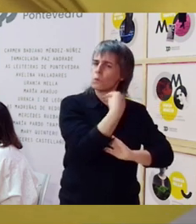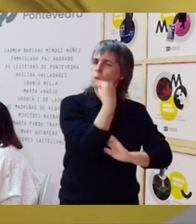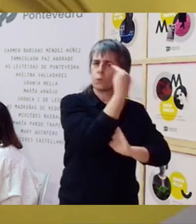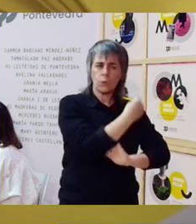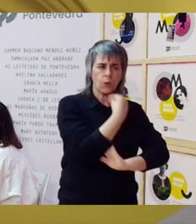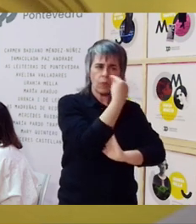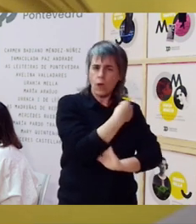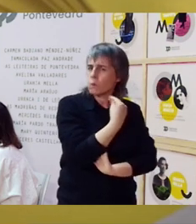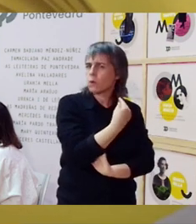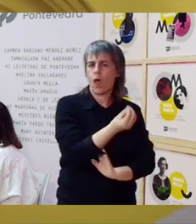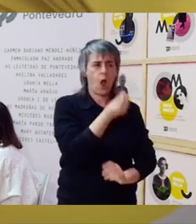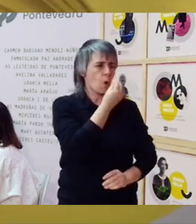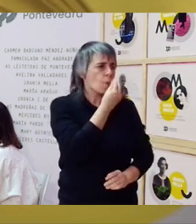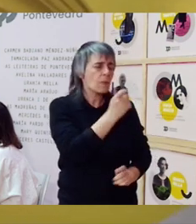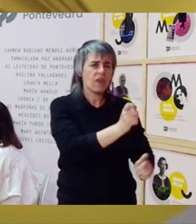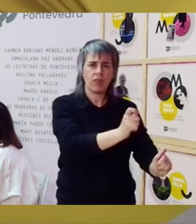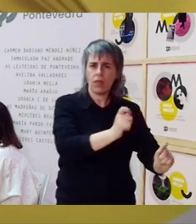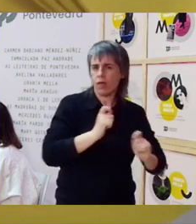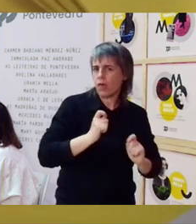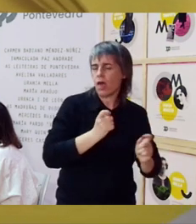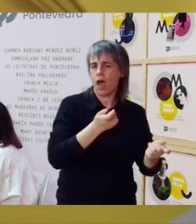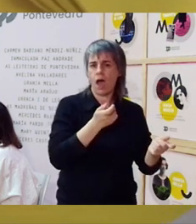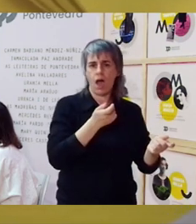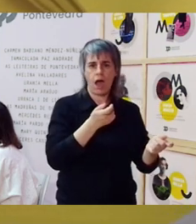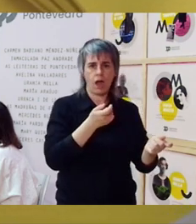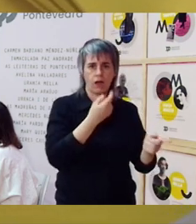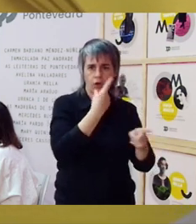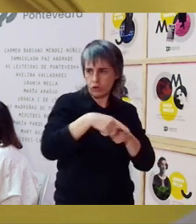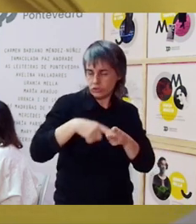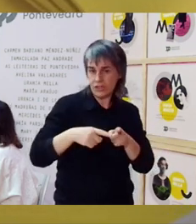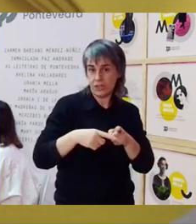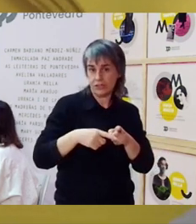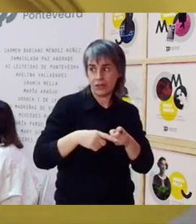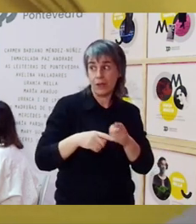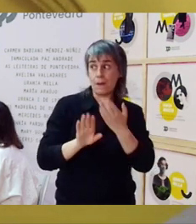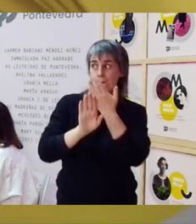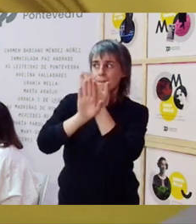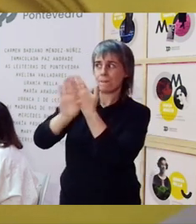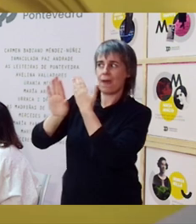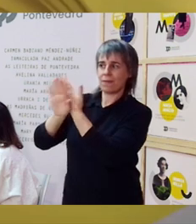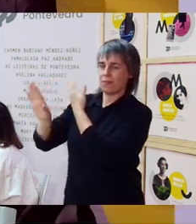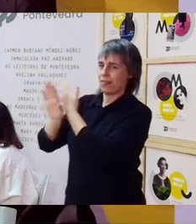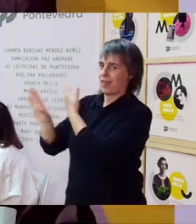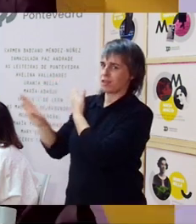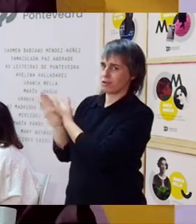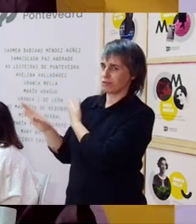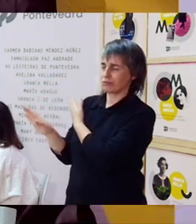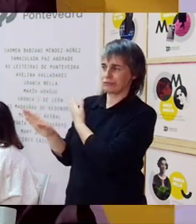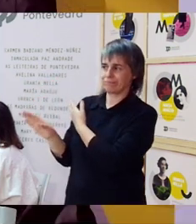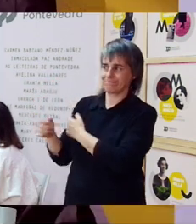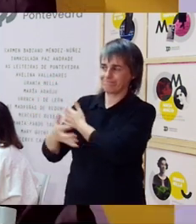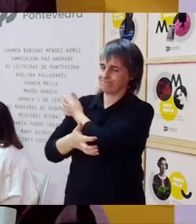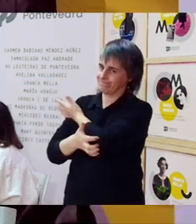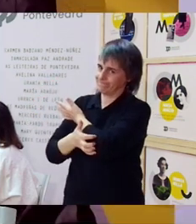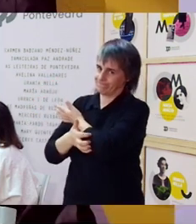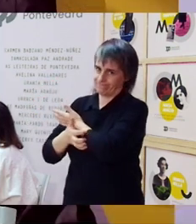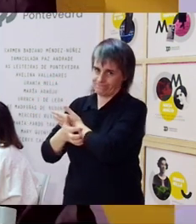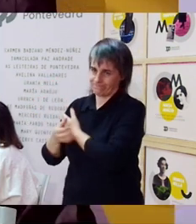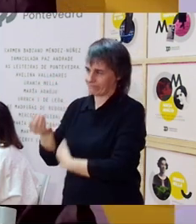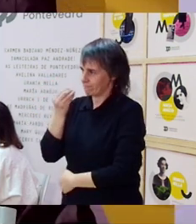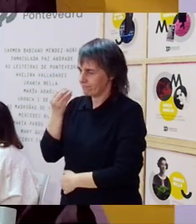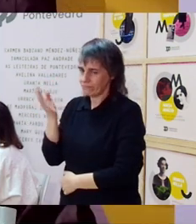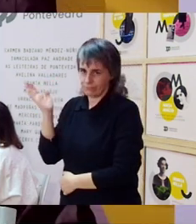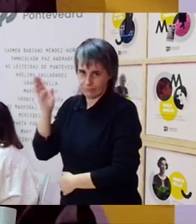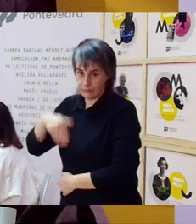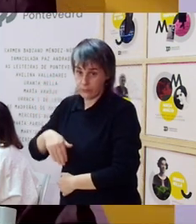carros con víveres por aquí, polas calles de Ponte Caldelas, cando os veciños tiñan moitas carencias. Entonces, a